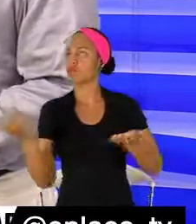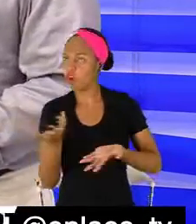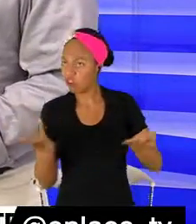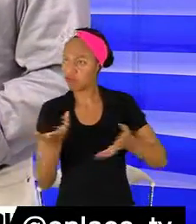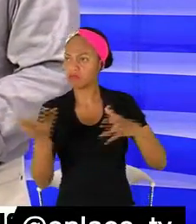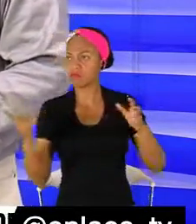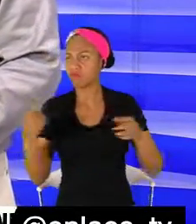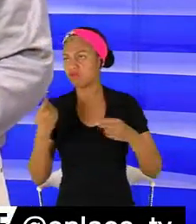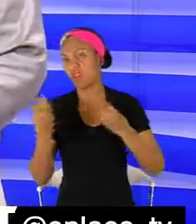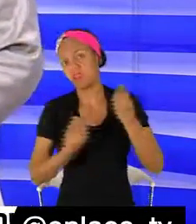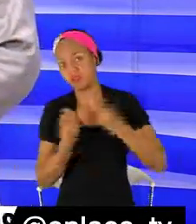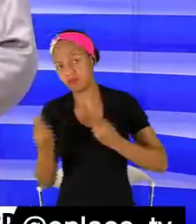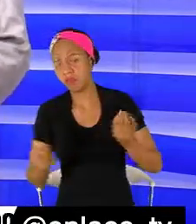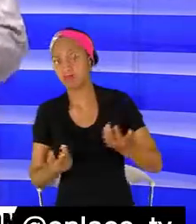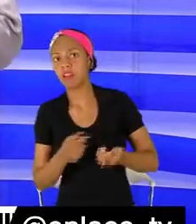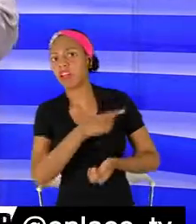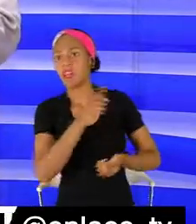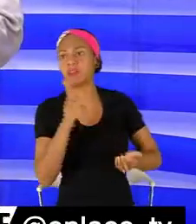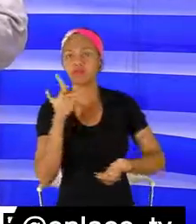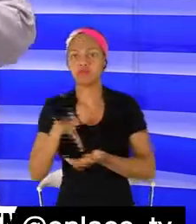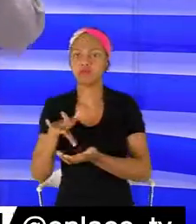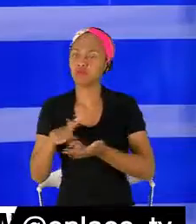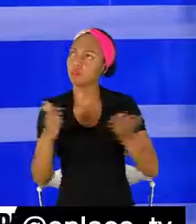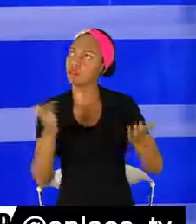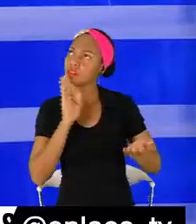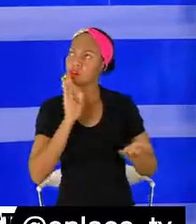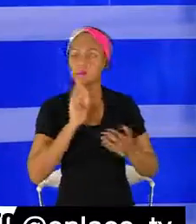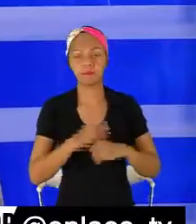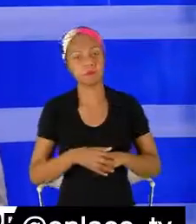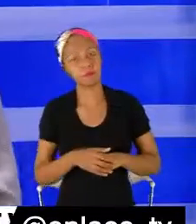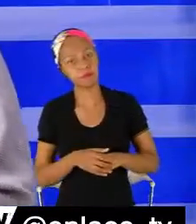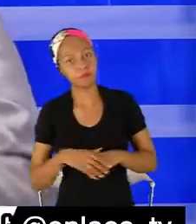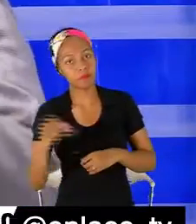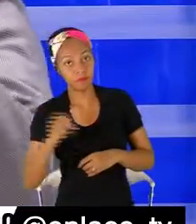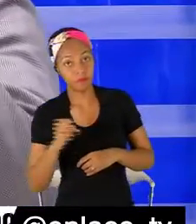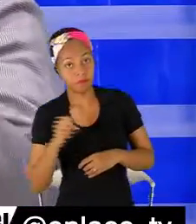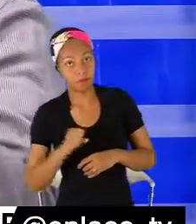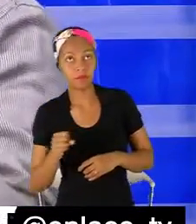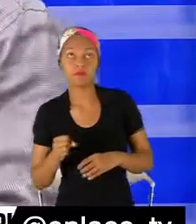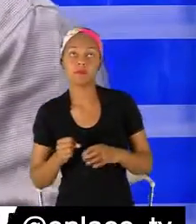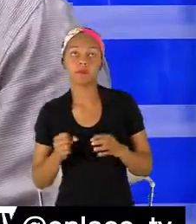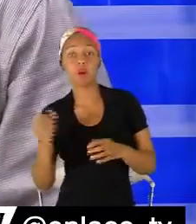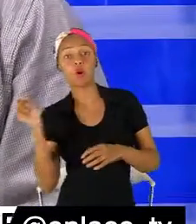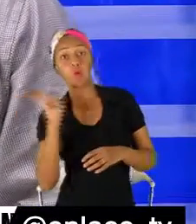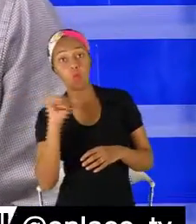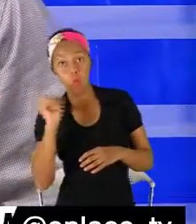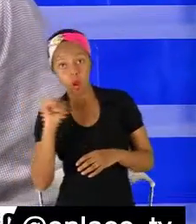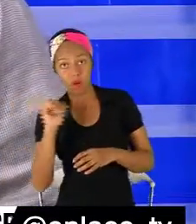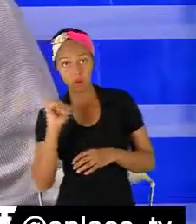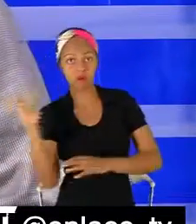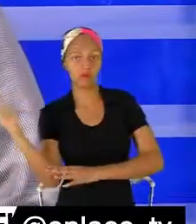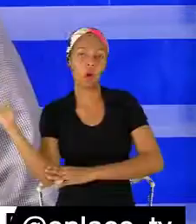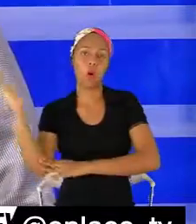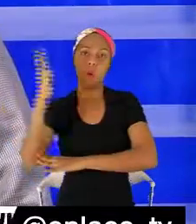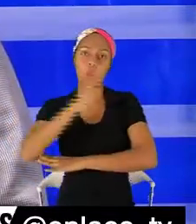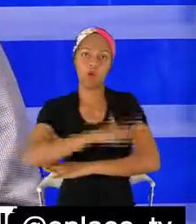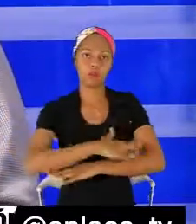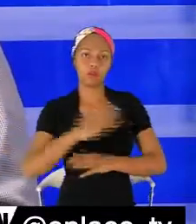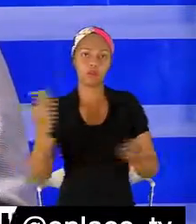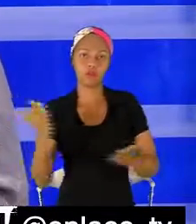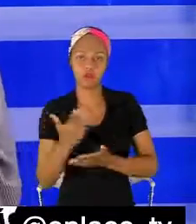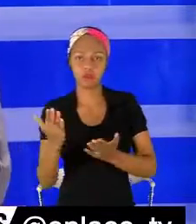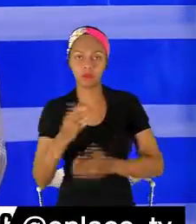cómo, cuándo y quiénes podrán asistir. Bueno, la cita es precisamente el día jueves todo el día en el Centro de Convivencia